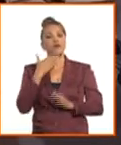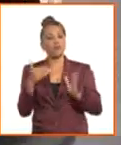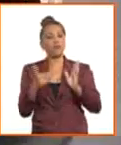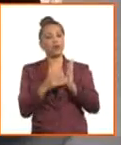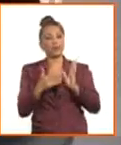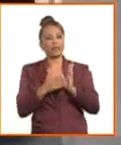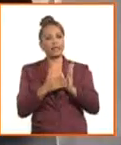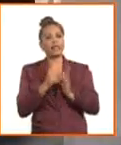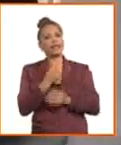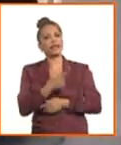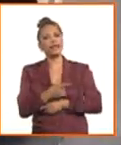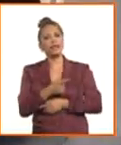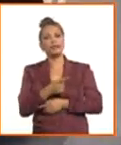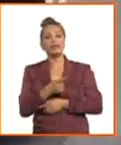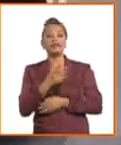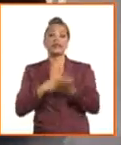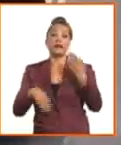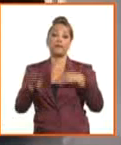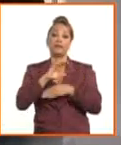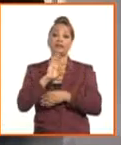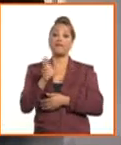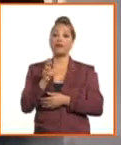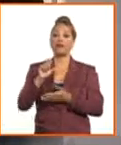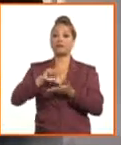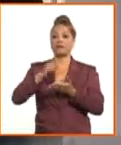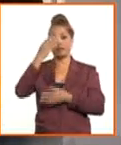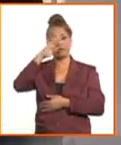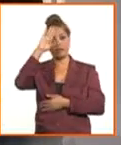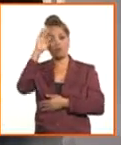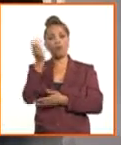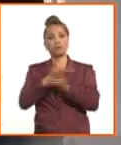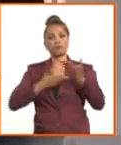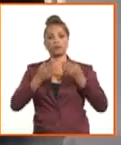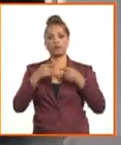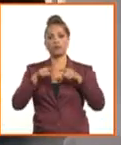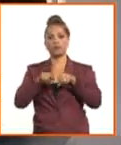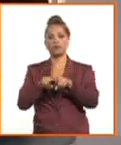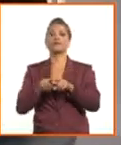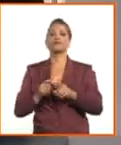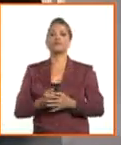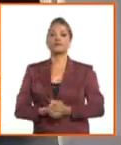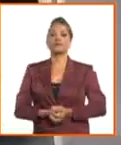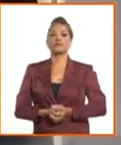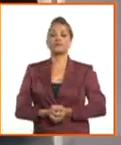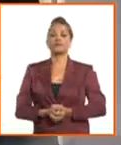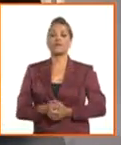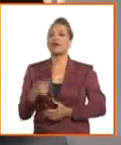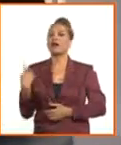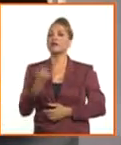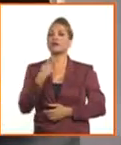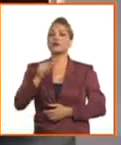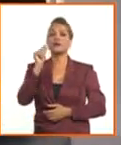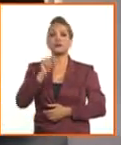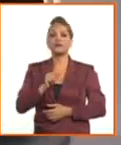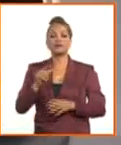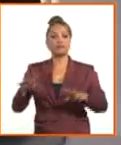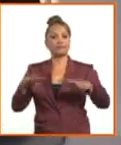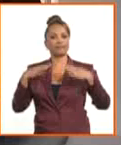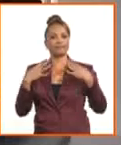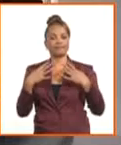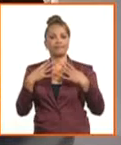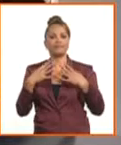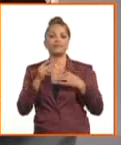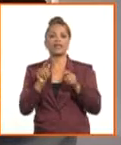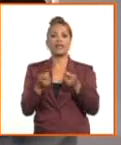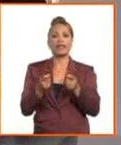ti, a la ministra presidenta del Banco Central de Cuba que comparte la mesa con nosotros, a todos los oyentes, televidentes, radio